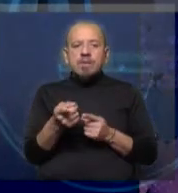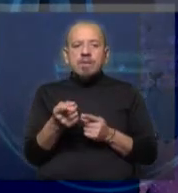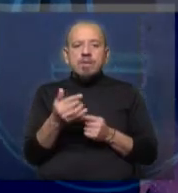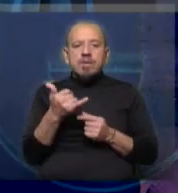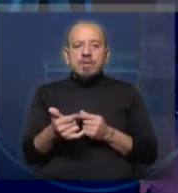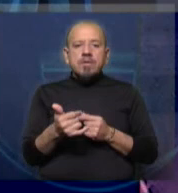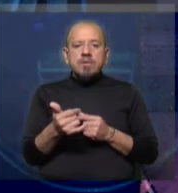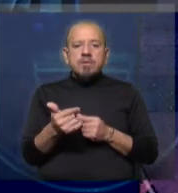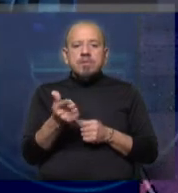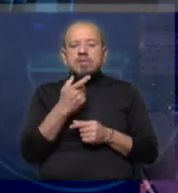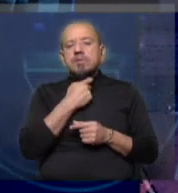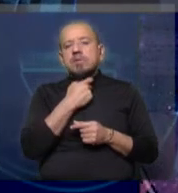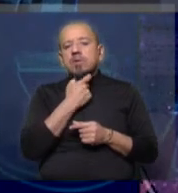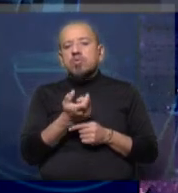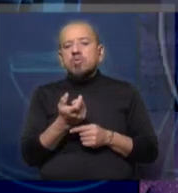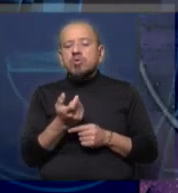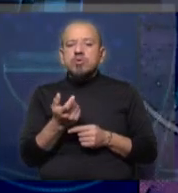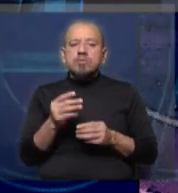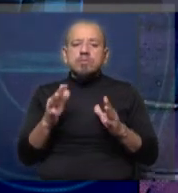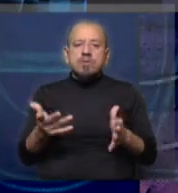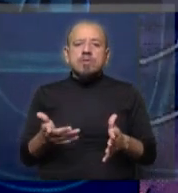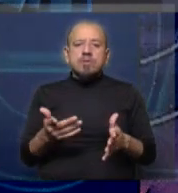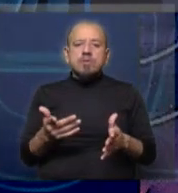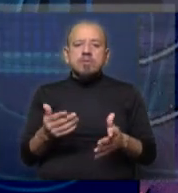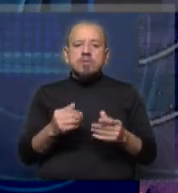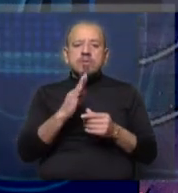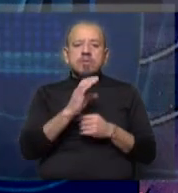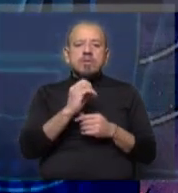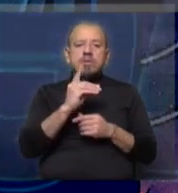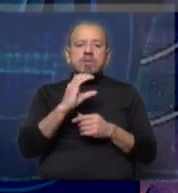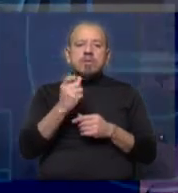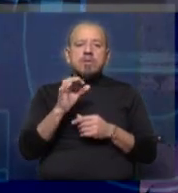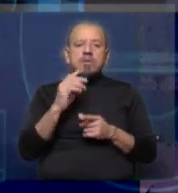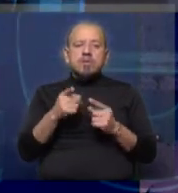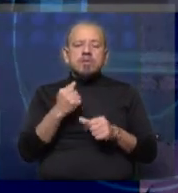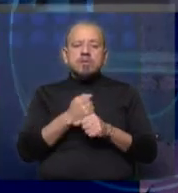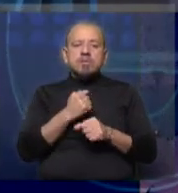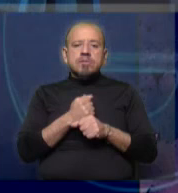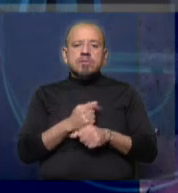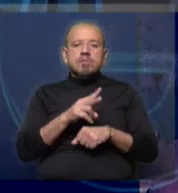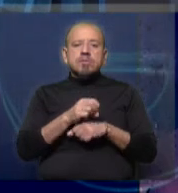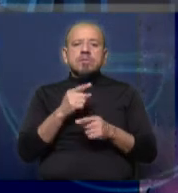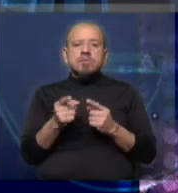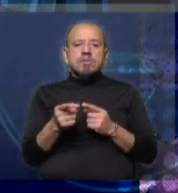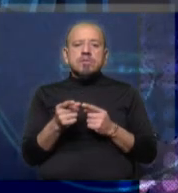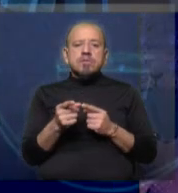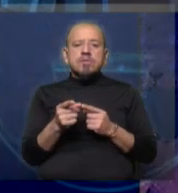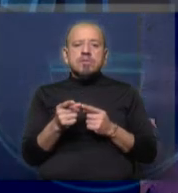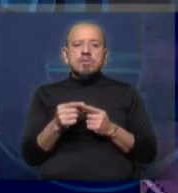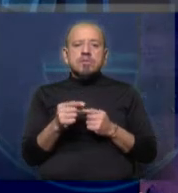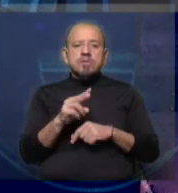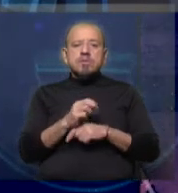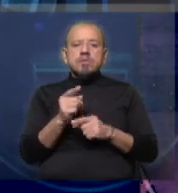voces eh para el podcast exclusivo este de las personas que trabajaron y de la fiscal del caso también este la